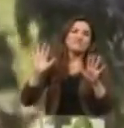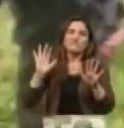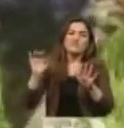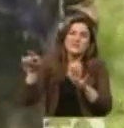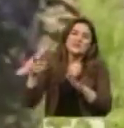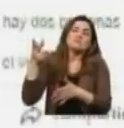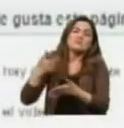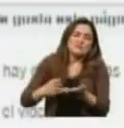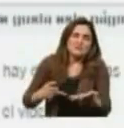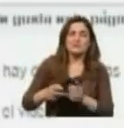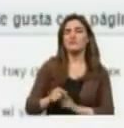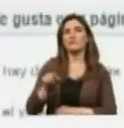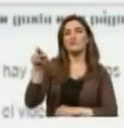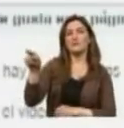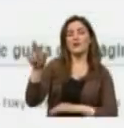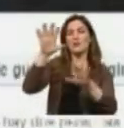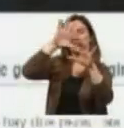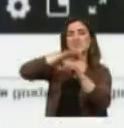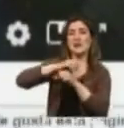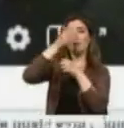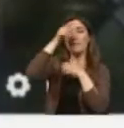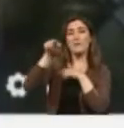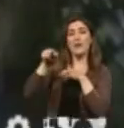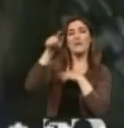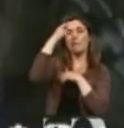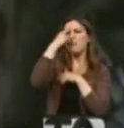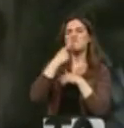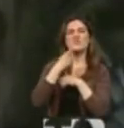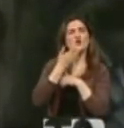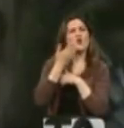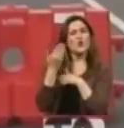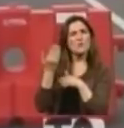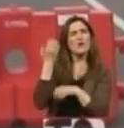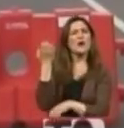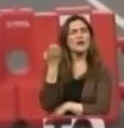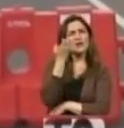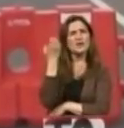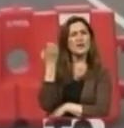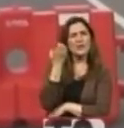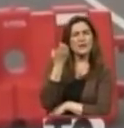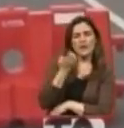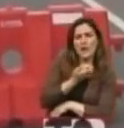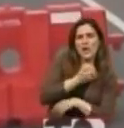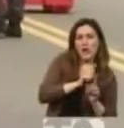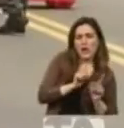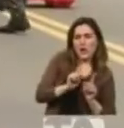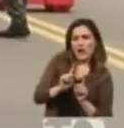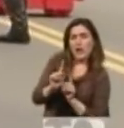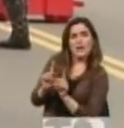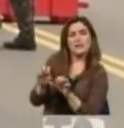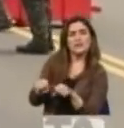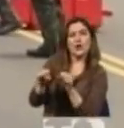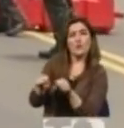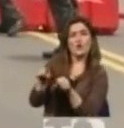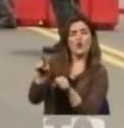circunstancias del hecho, el perfil de los secuestrados y cómo es que en medio de la emergencia llegaron hasta San Lorenzo, se